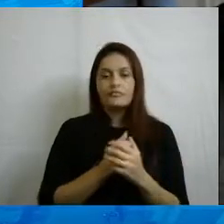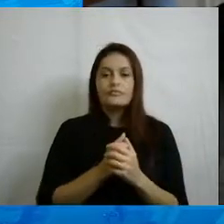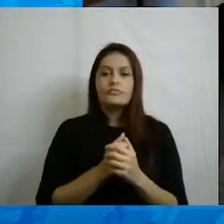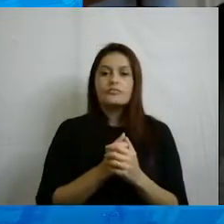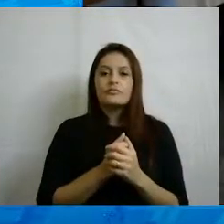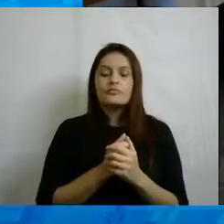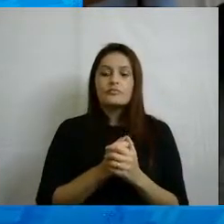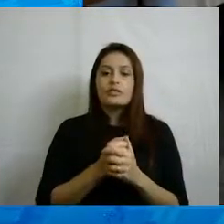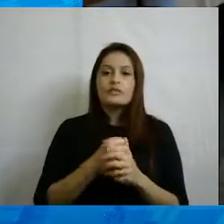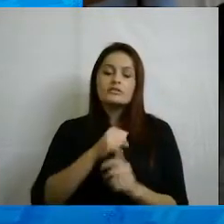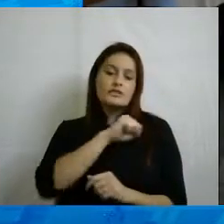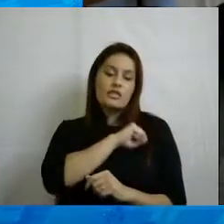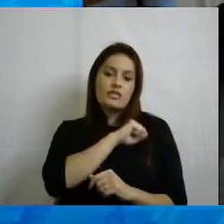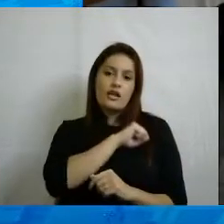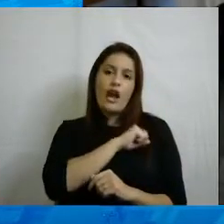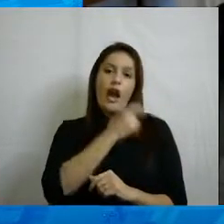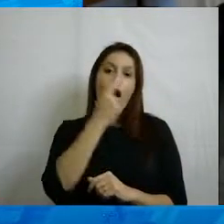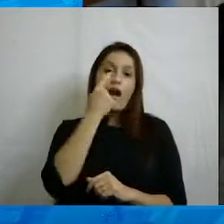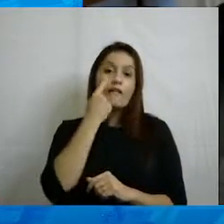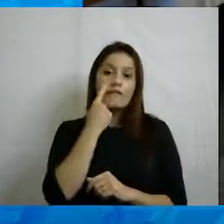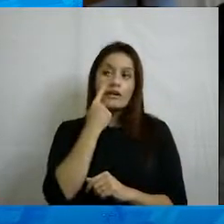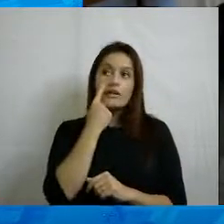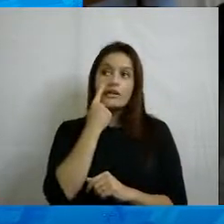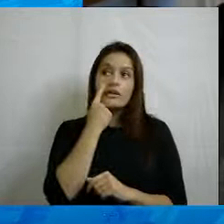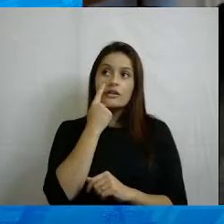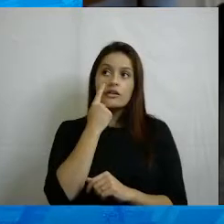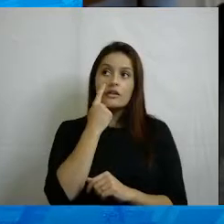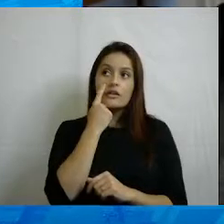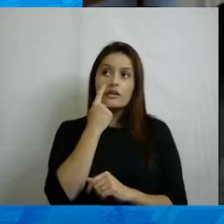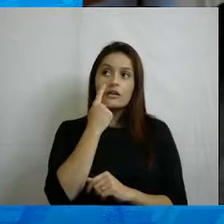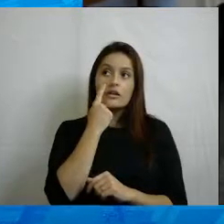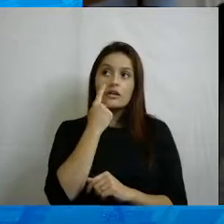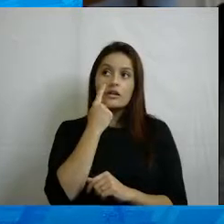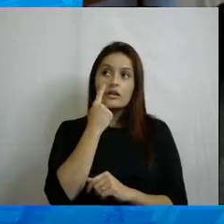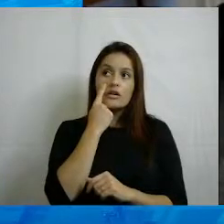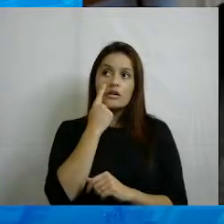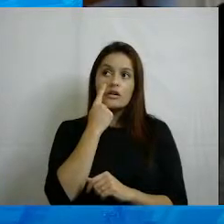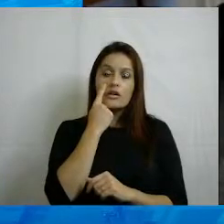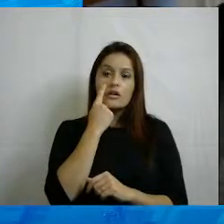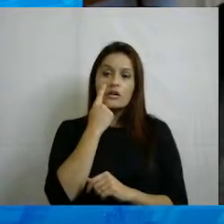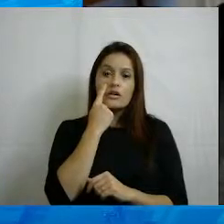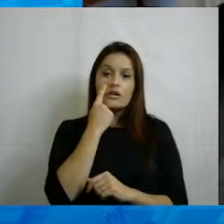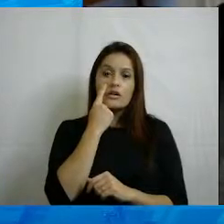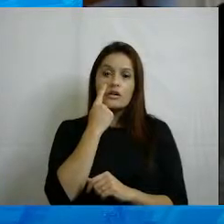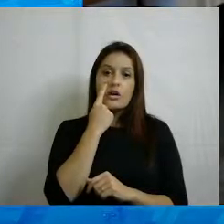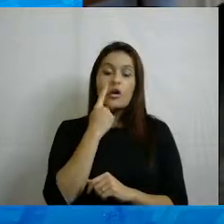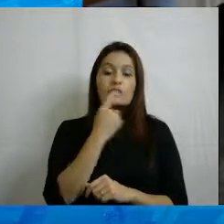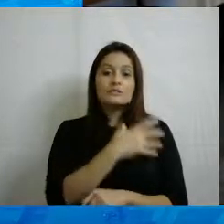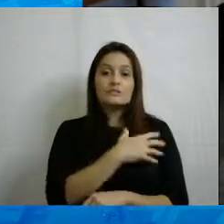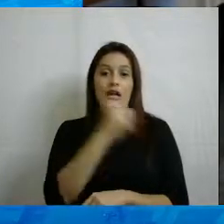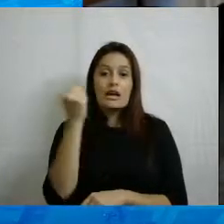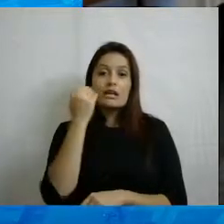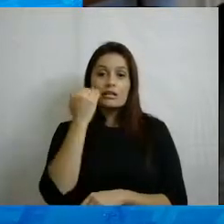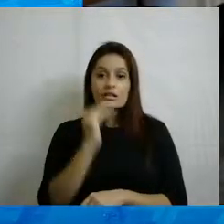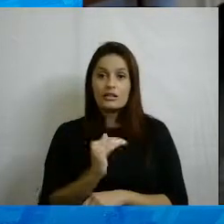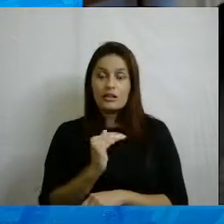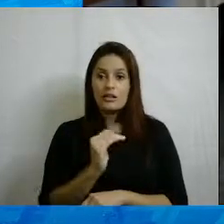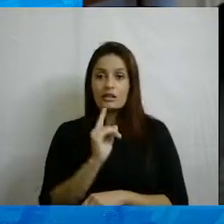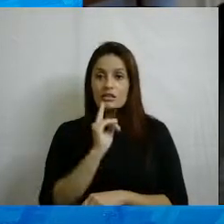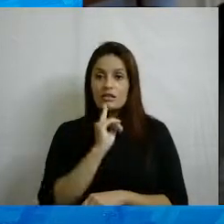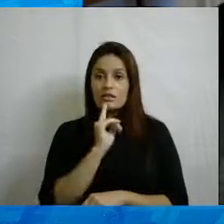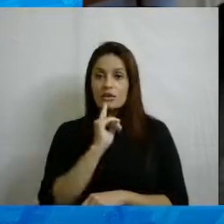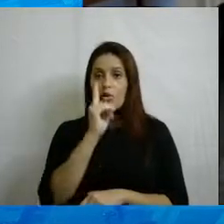a Santiago para ver si es que cabe la posibilidad que le puedan sacar uno de los 2 riñones, de los 3 riñones que tiene. Y la niña